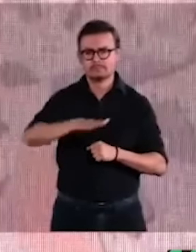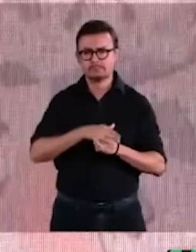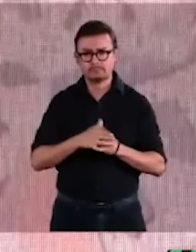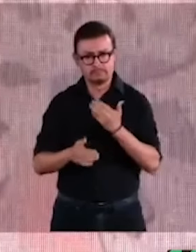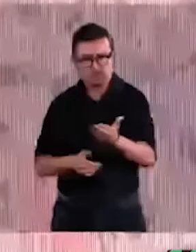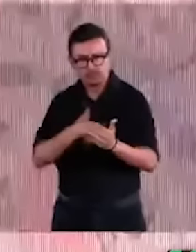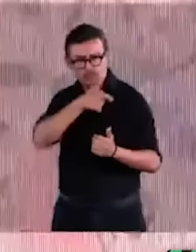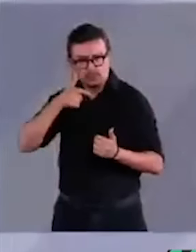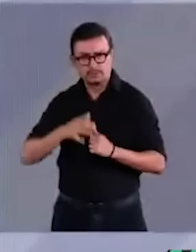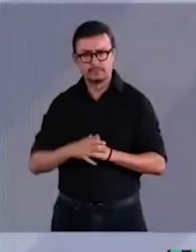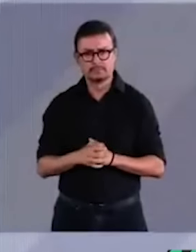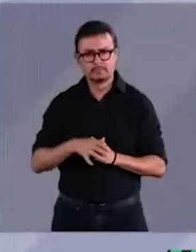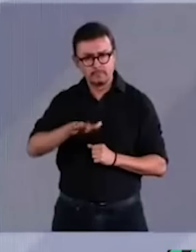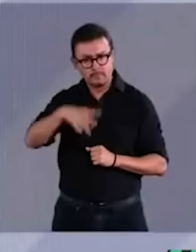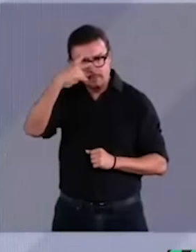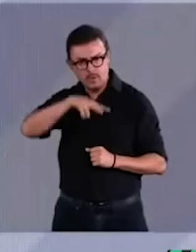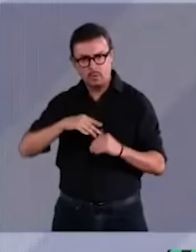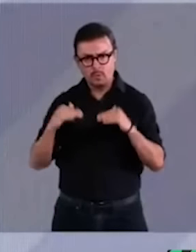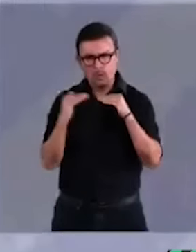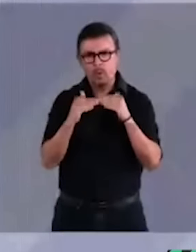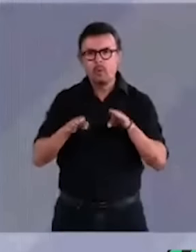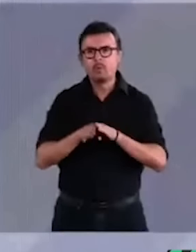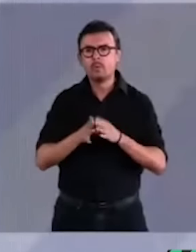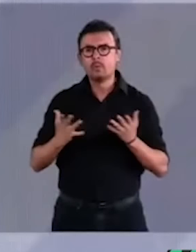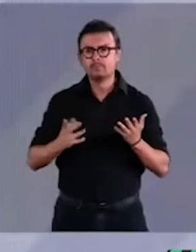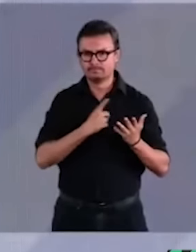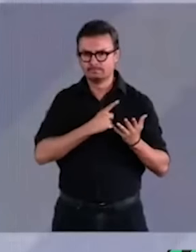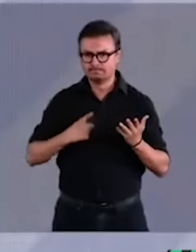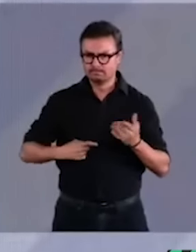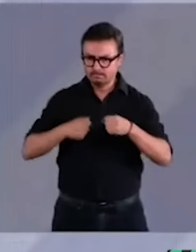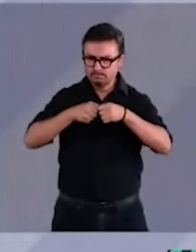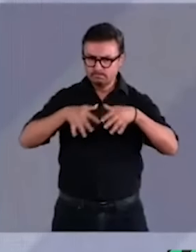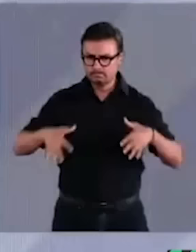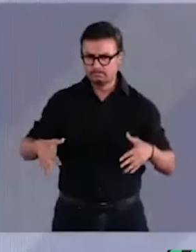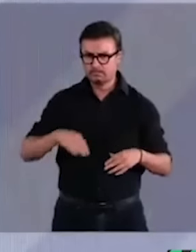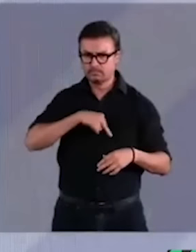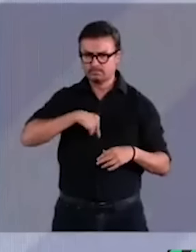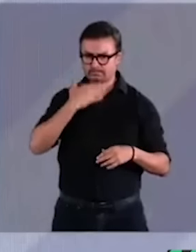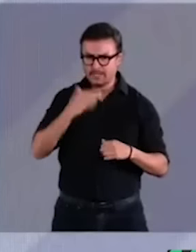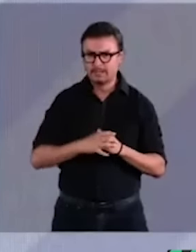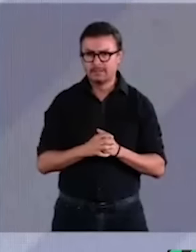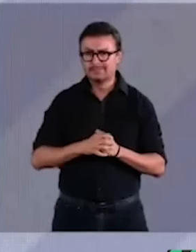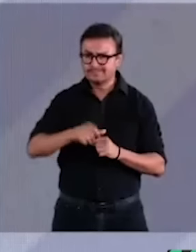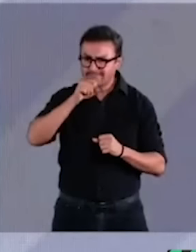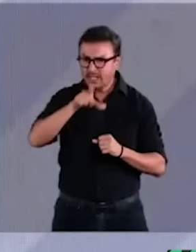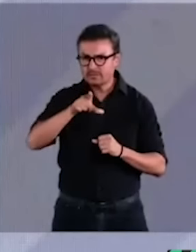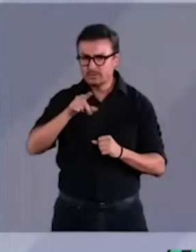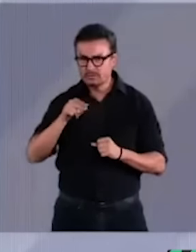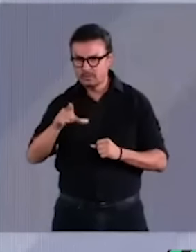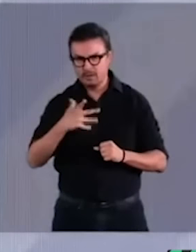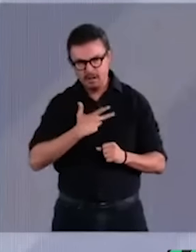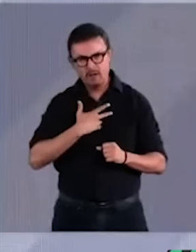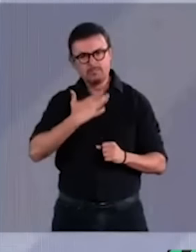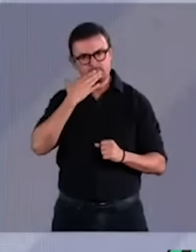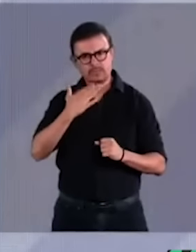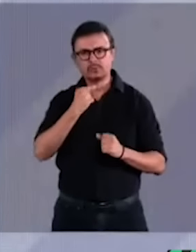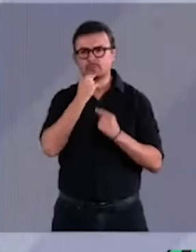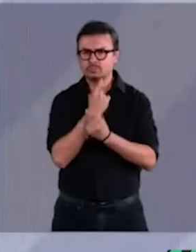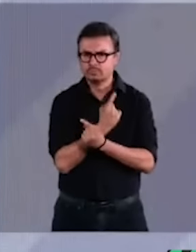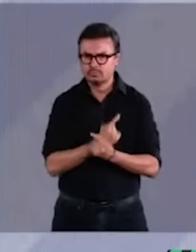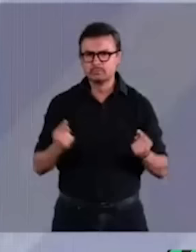México de iguales efectivamente requiere una nueva política de salud. En Jalisco y Nuevo León hay cobertura universal para el cáncer infantil. También necesitamos